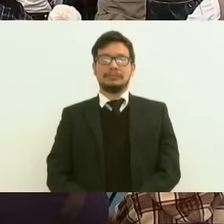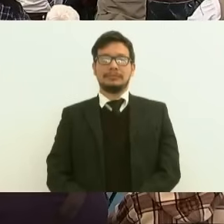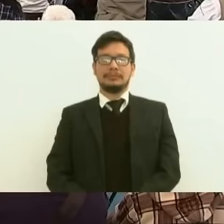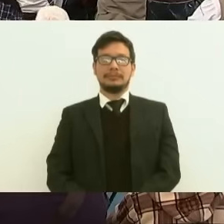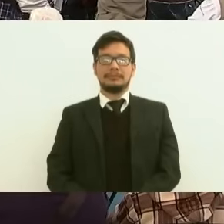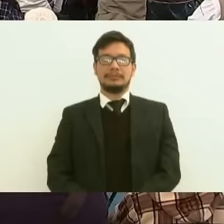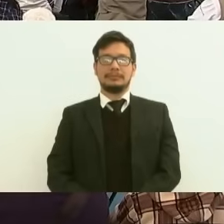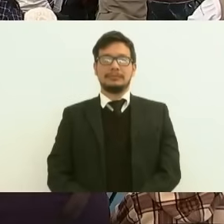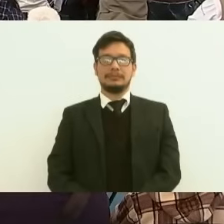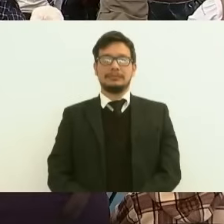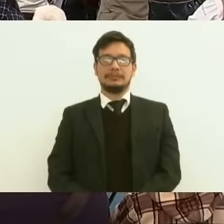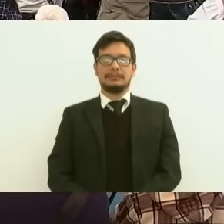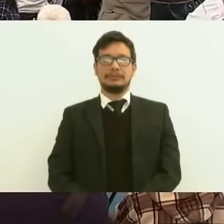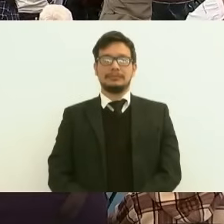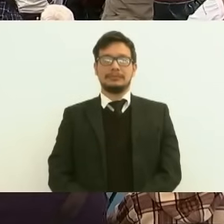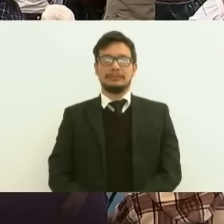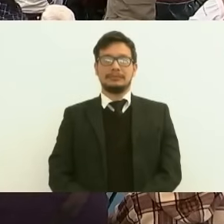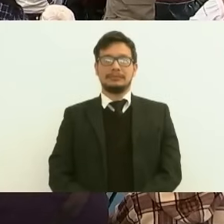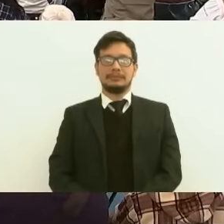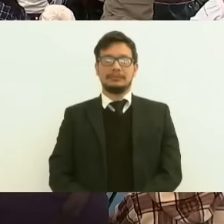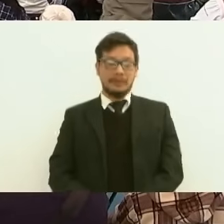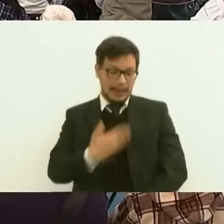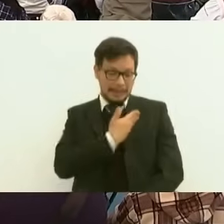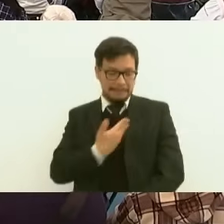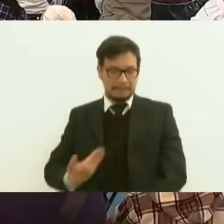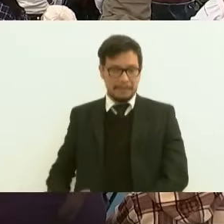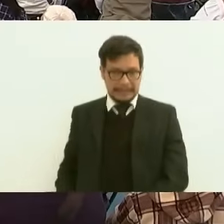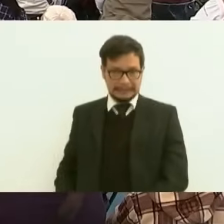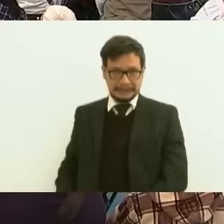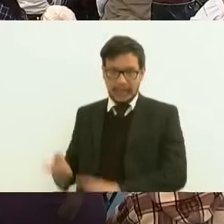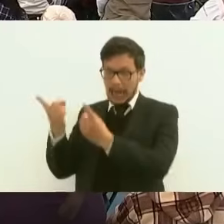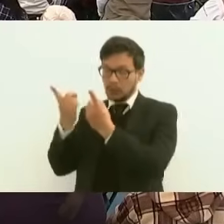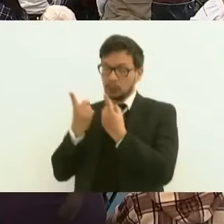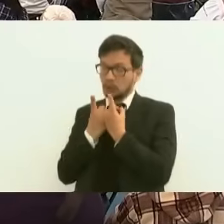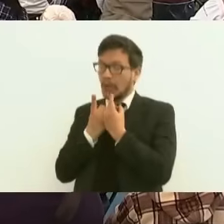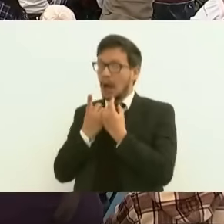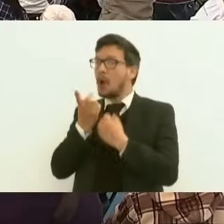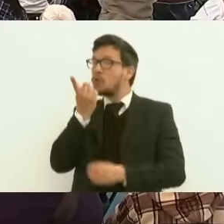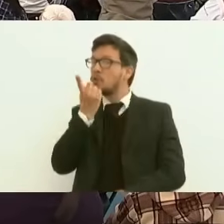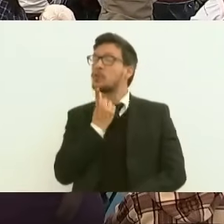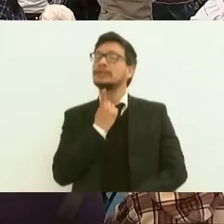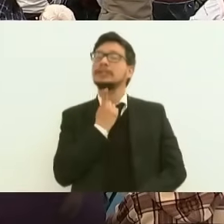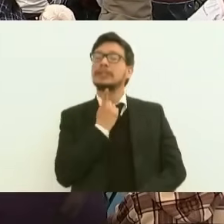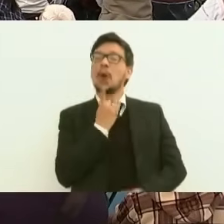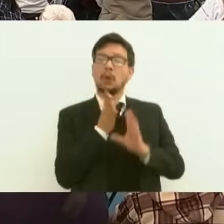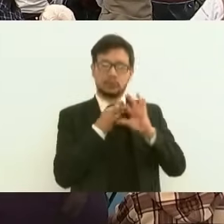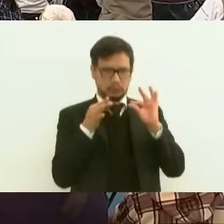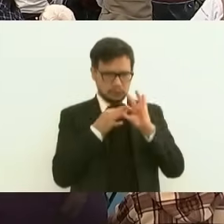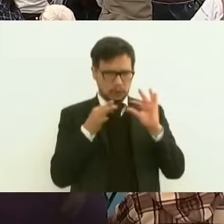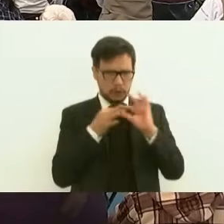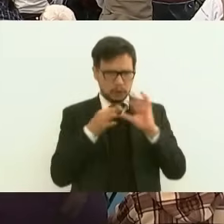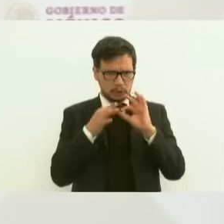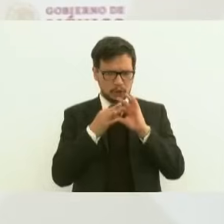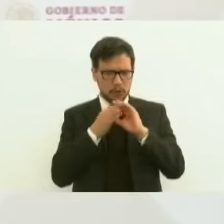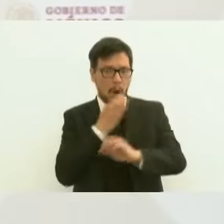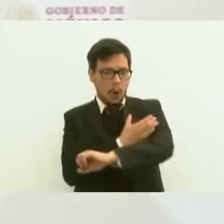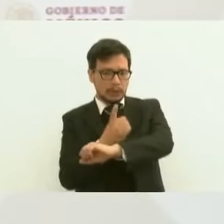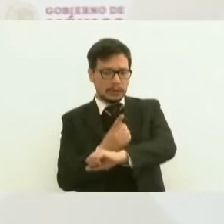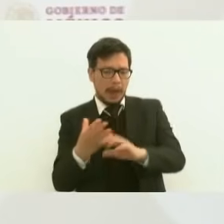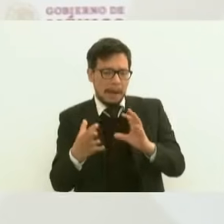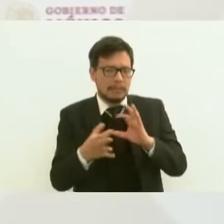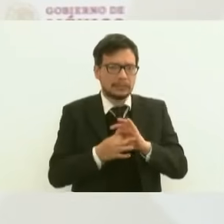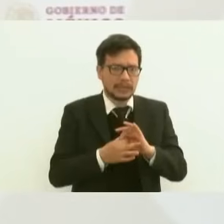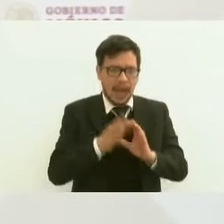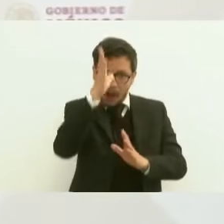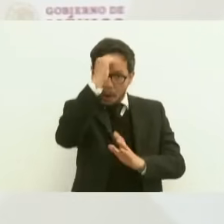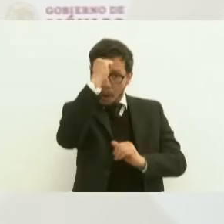El presidente nos instruyó a coordinarnos con el gobierno del estado para concretar